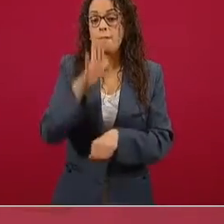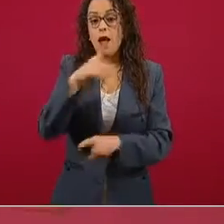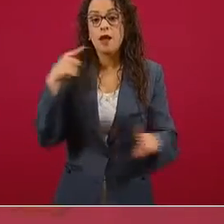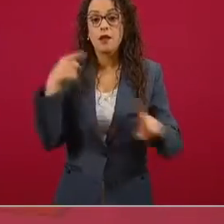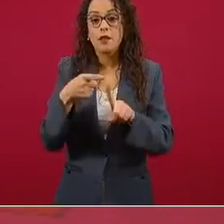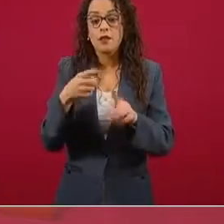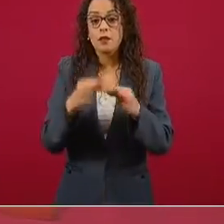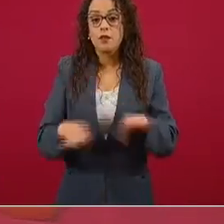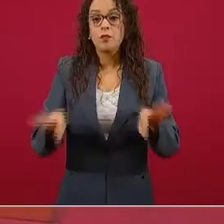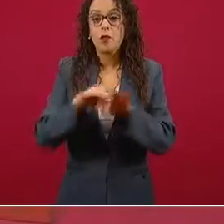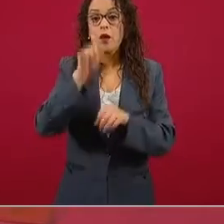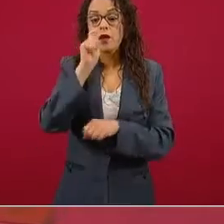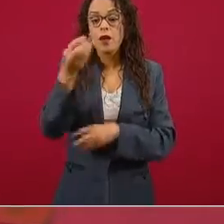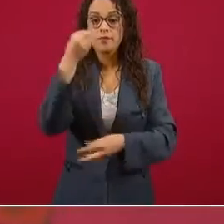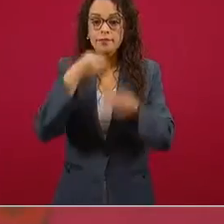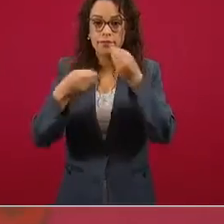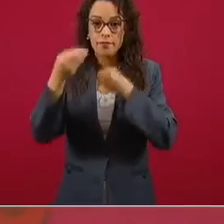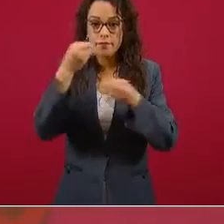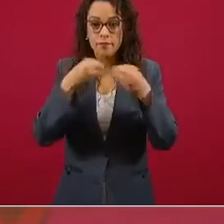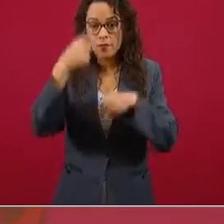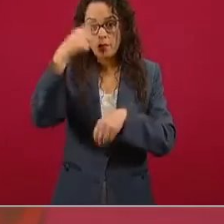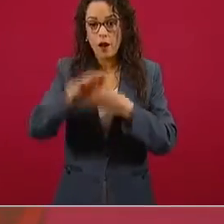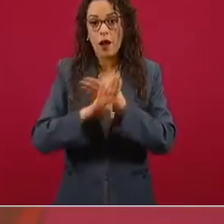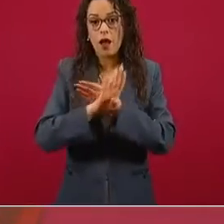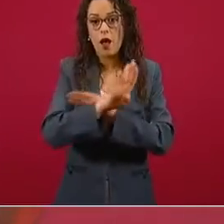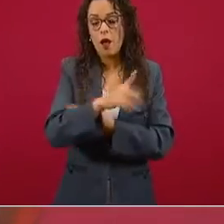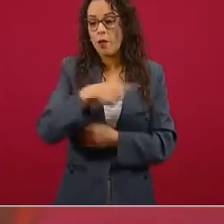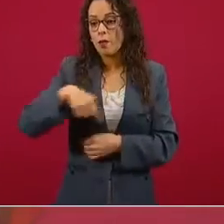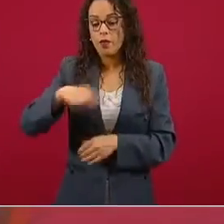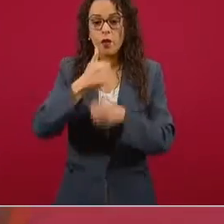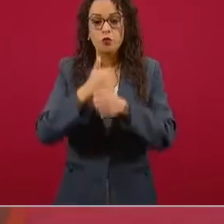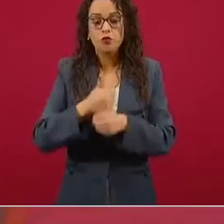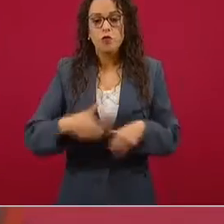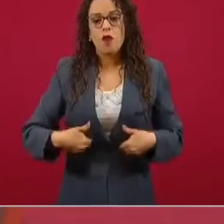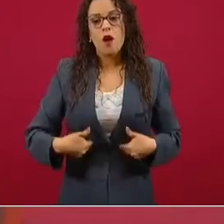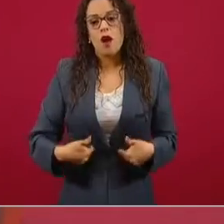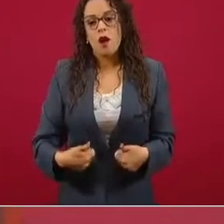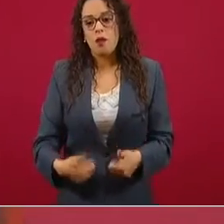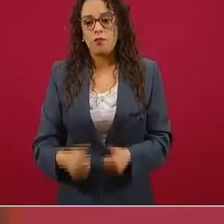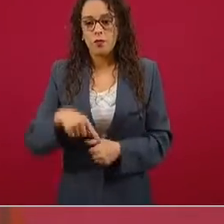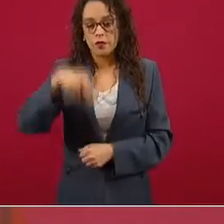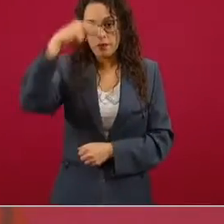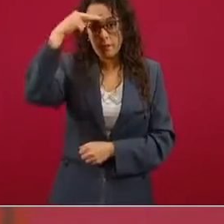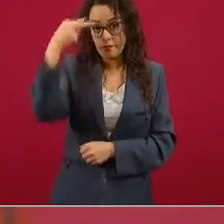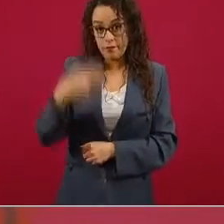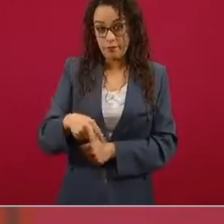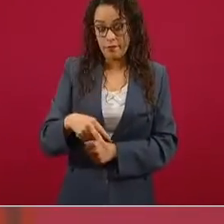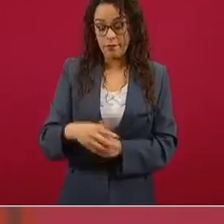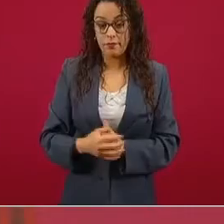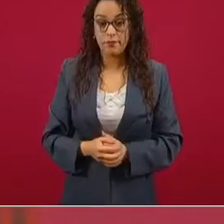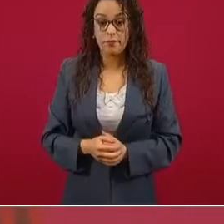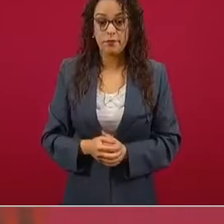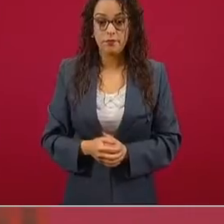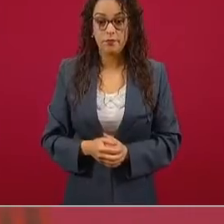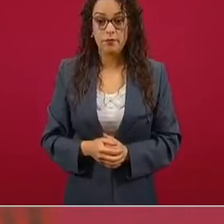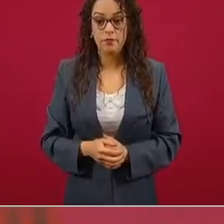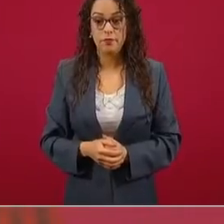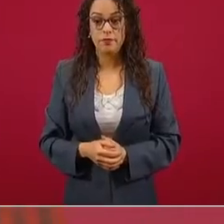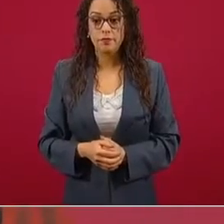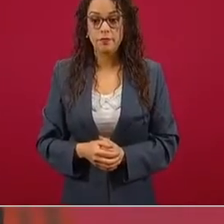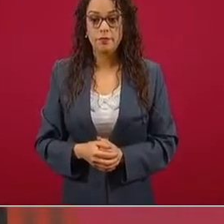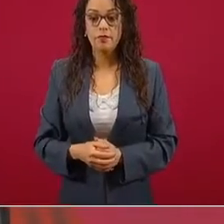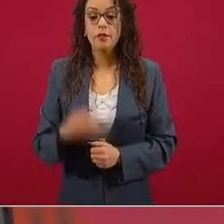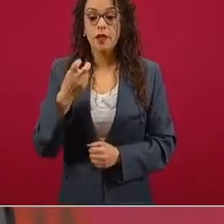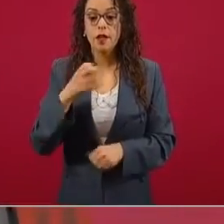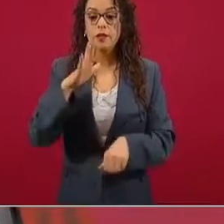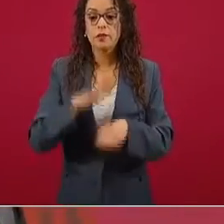alimentación, que no haya hambre en el país. Todo esto reforzado con lo que estamos haciendo